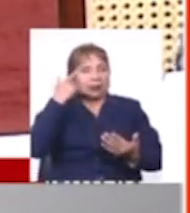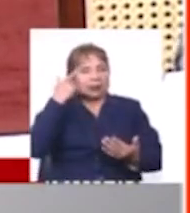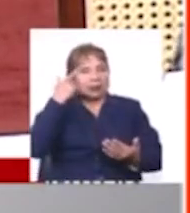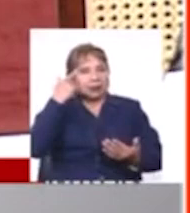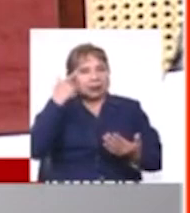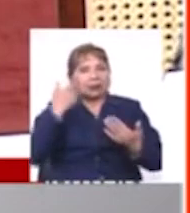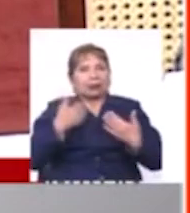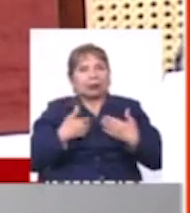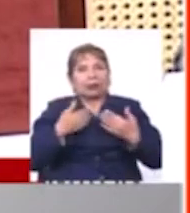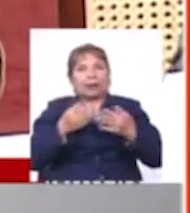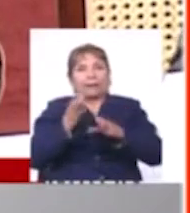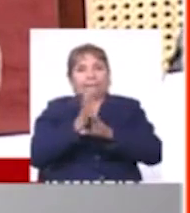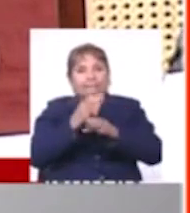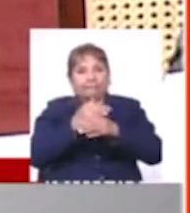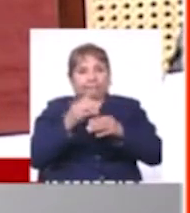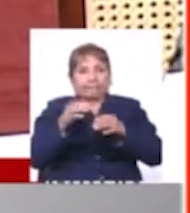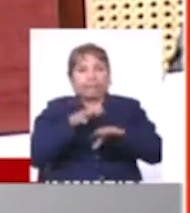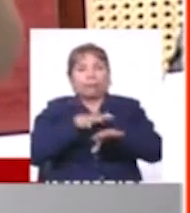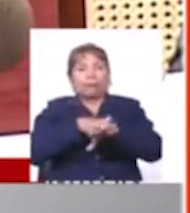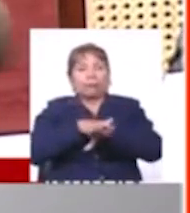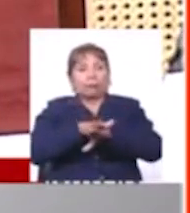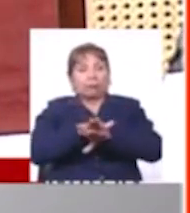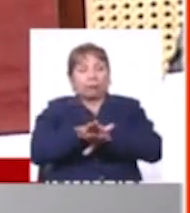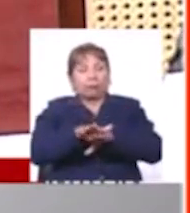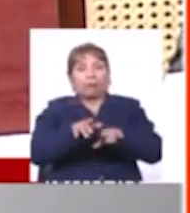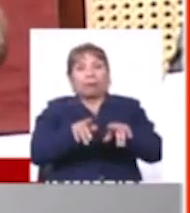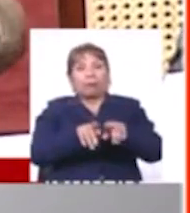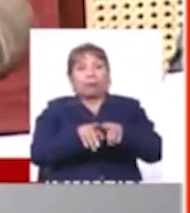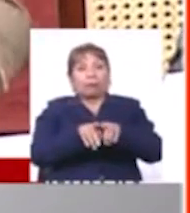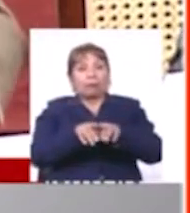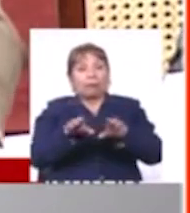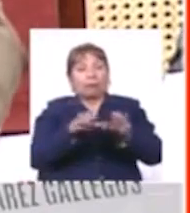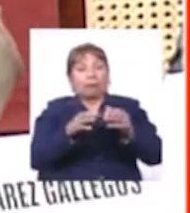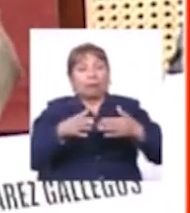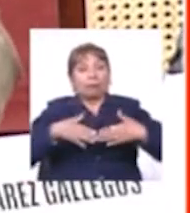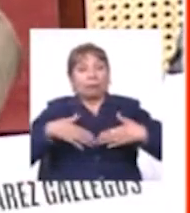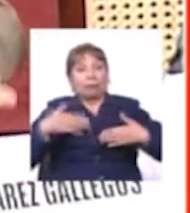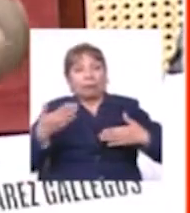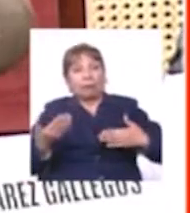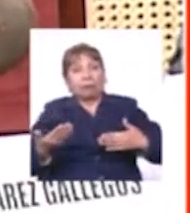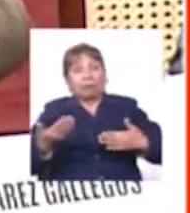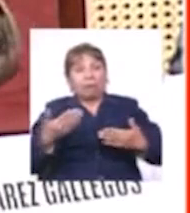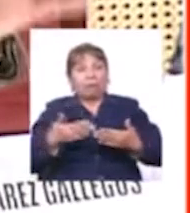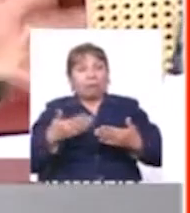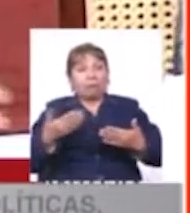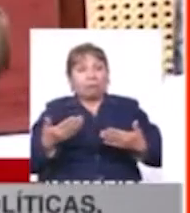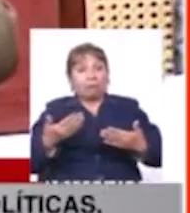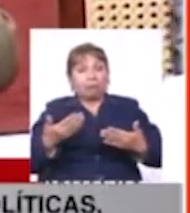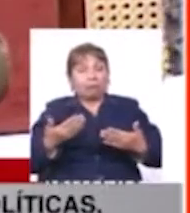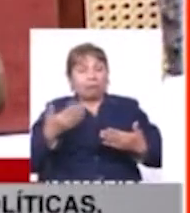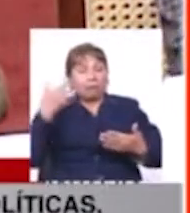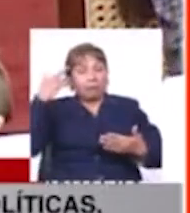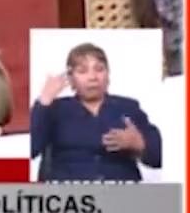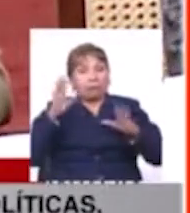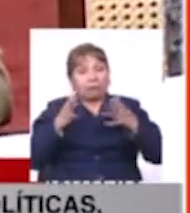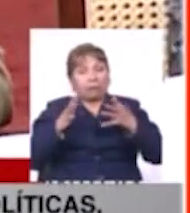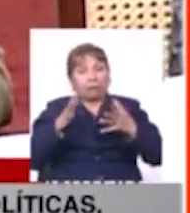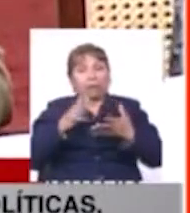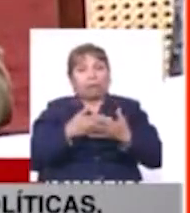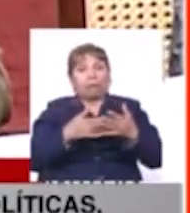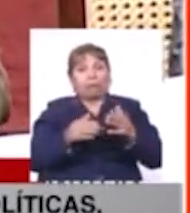porque ya está detenido y porque además habría mucha presión de la ciudadanía, lo hacen vía